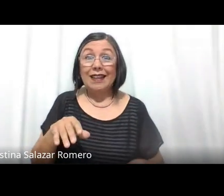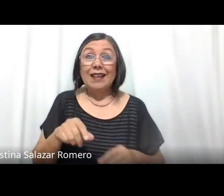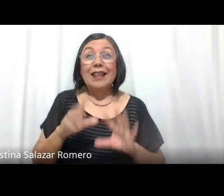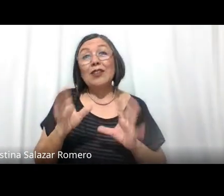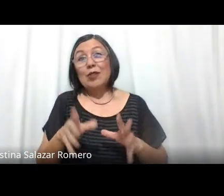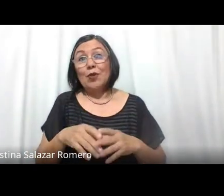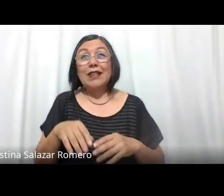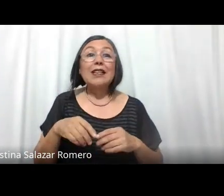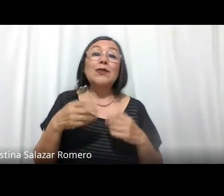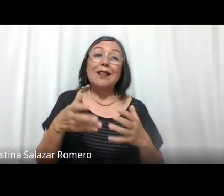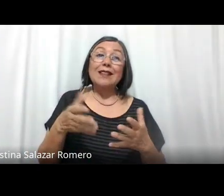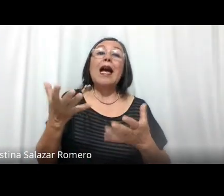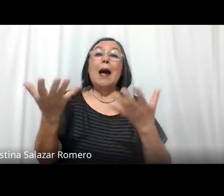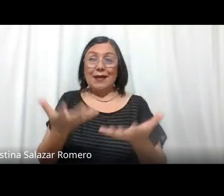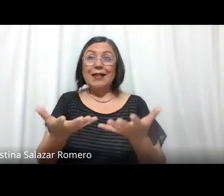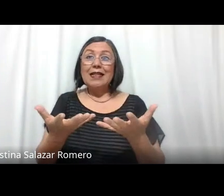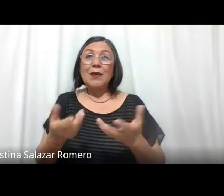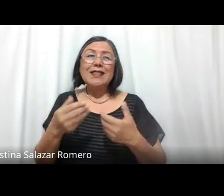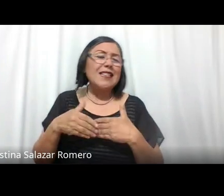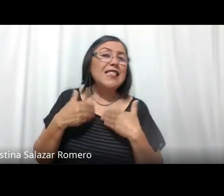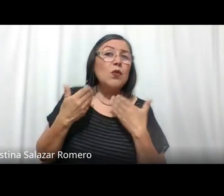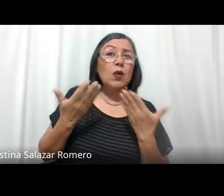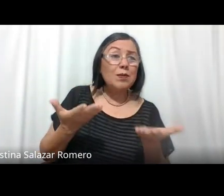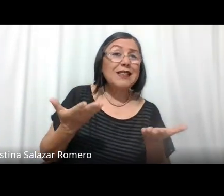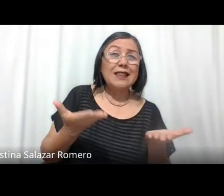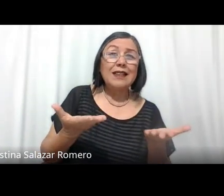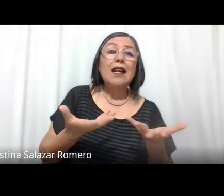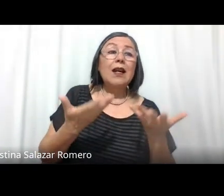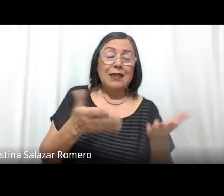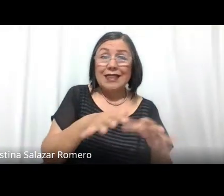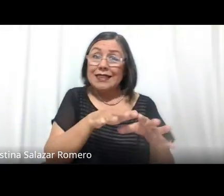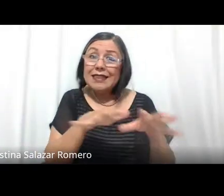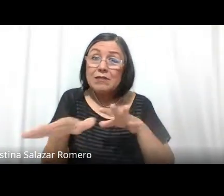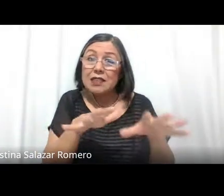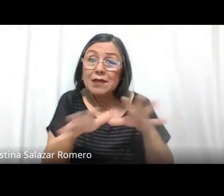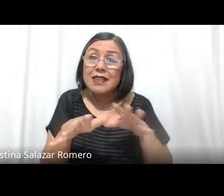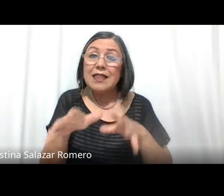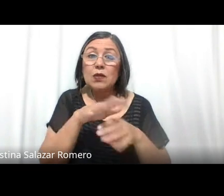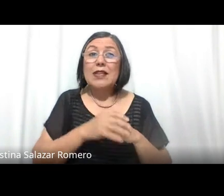localidad. Eso es importante, que ustedes aprendan la lengua de señas y luego investiguen si